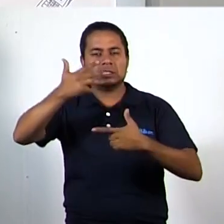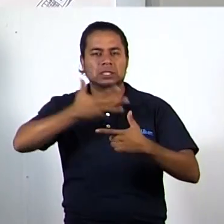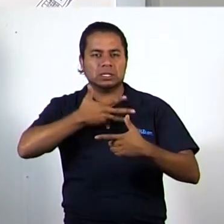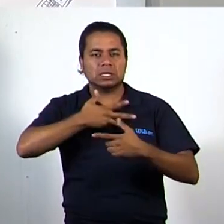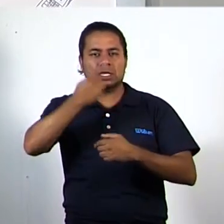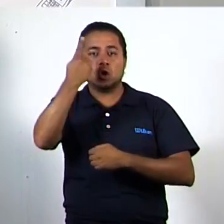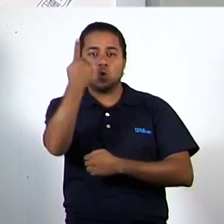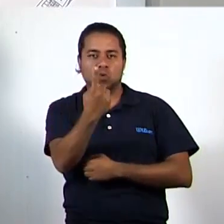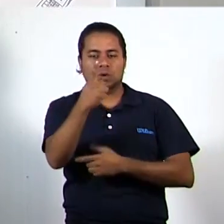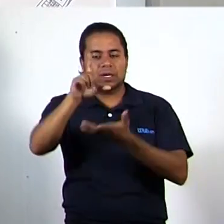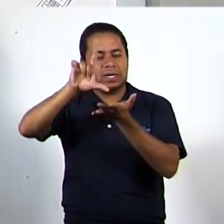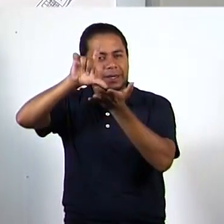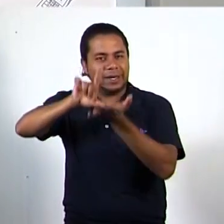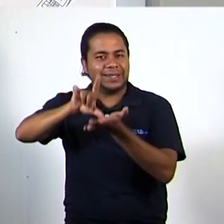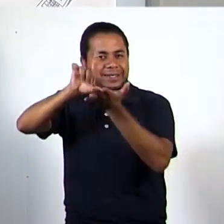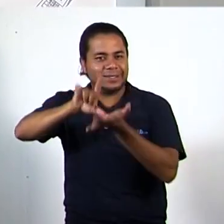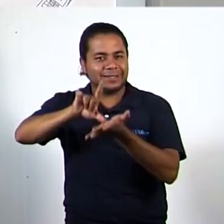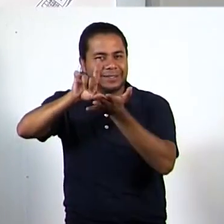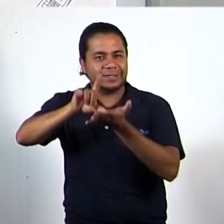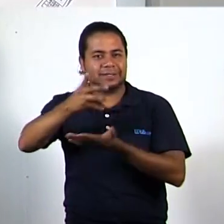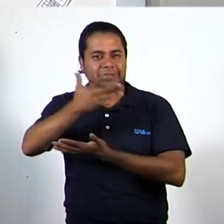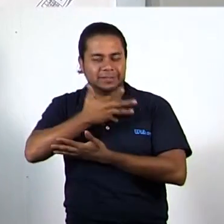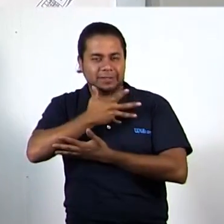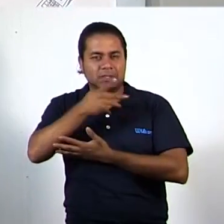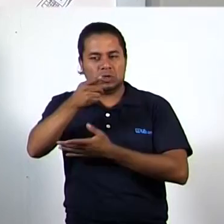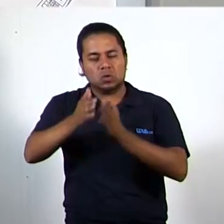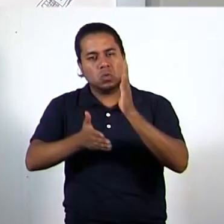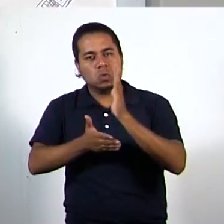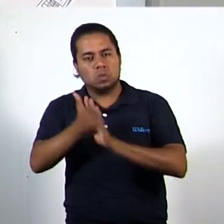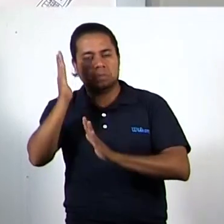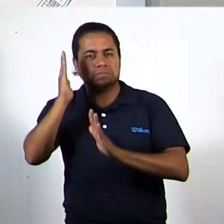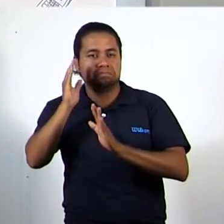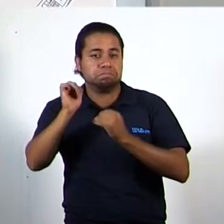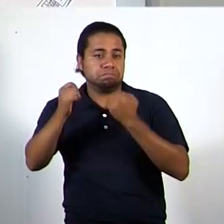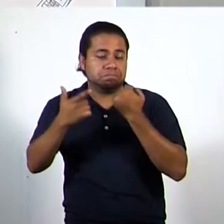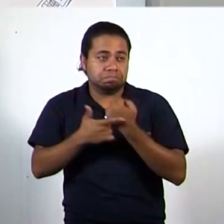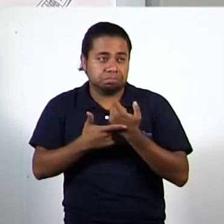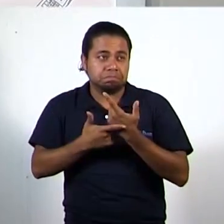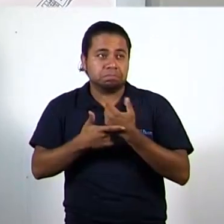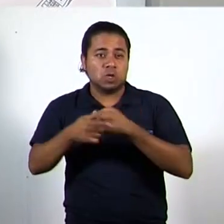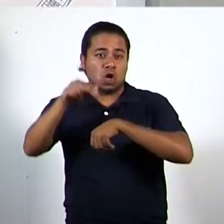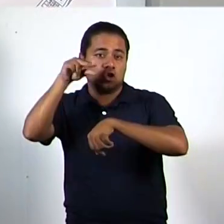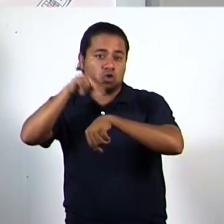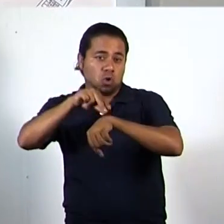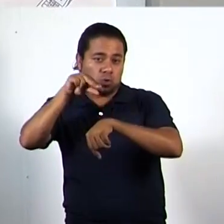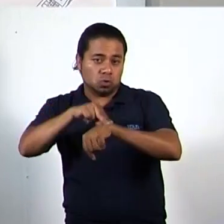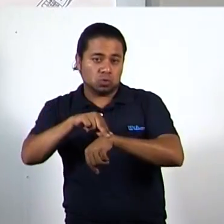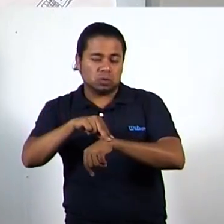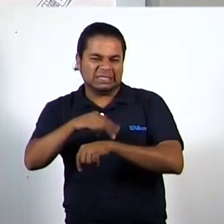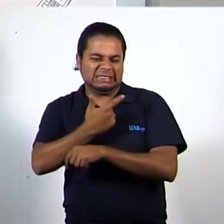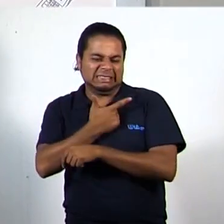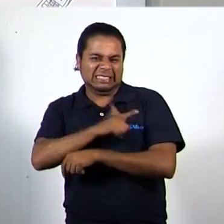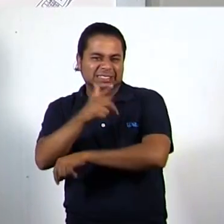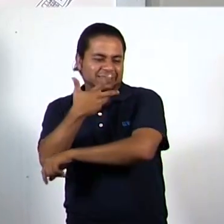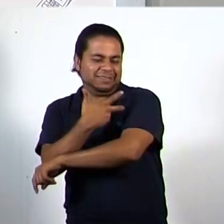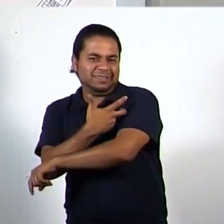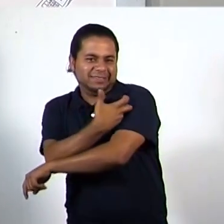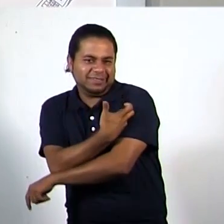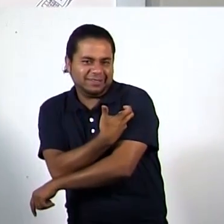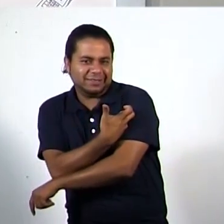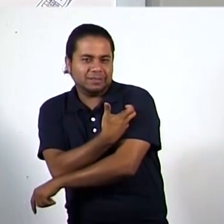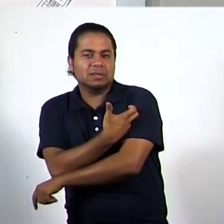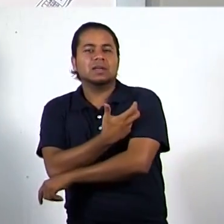de 1 litro. Cuando vas al doctor y seguramente que no te gusta cuando te aplican las inyecciones, es